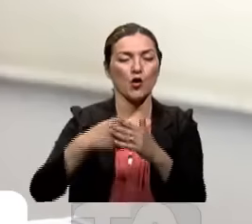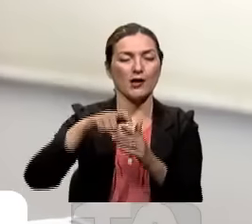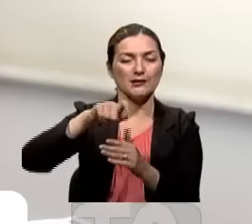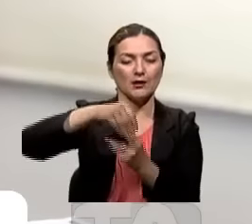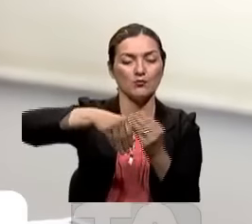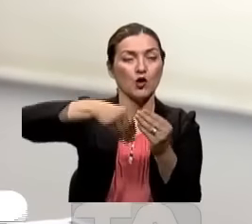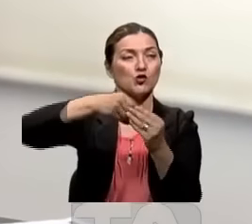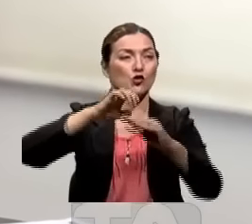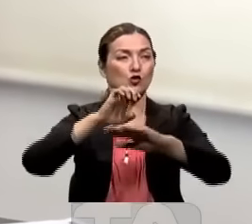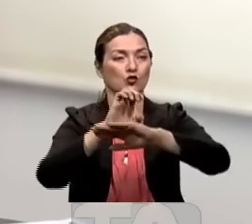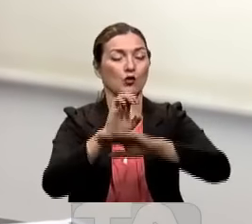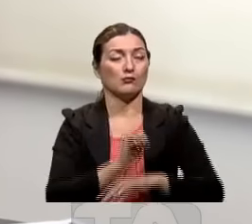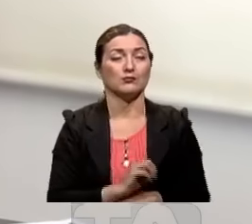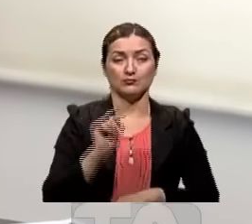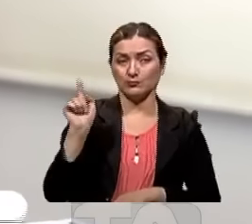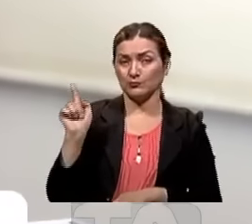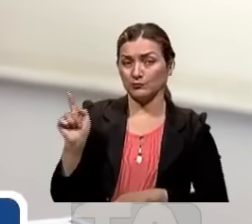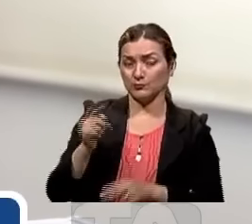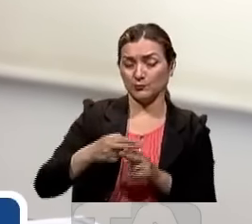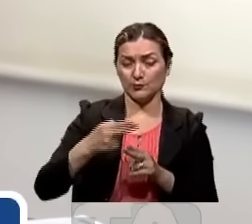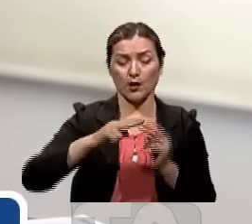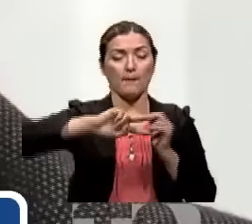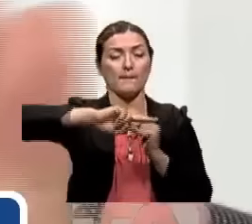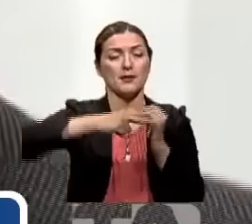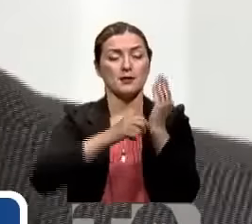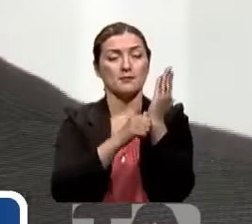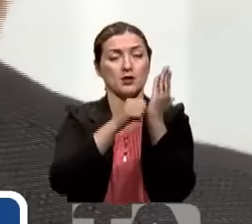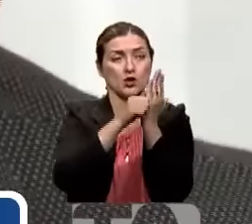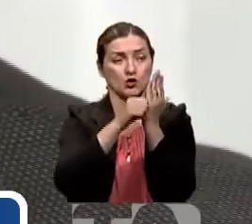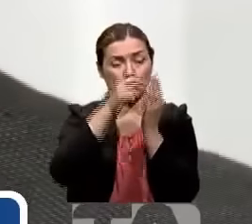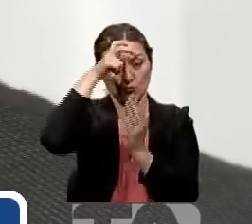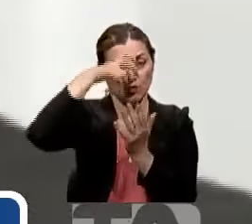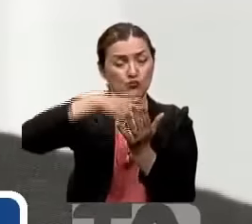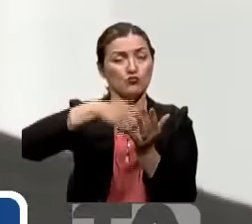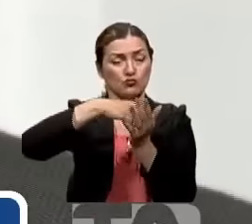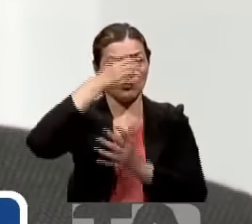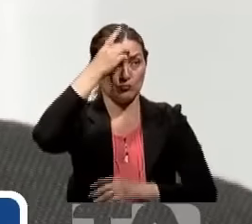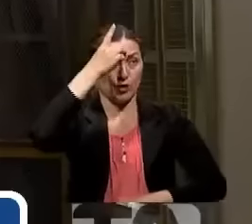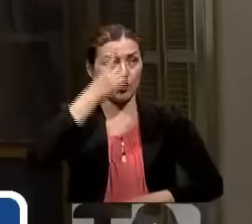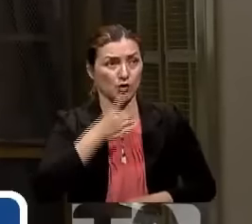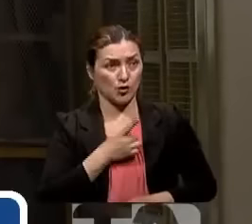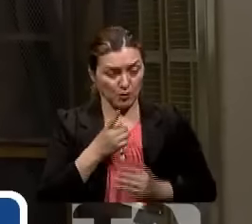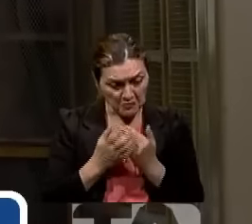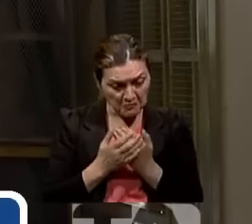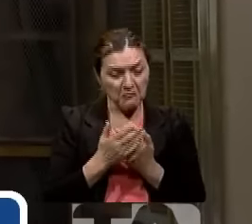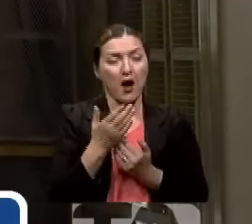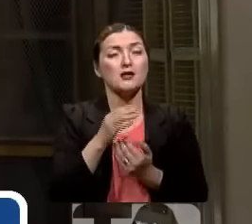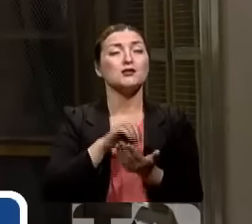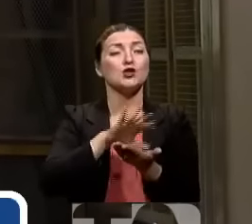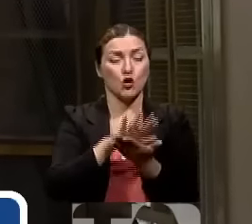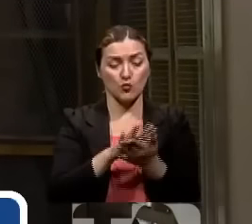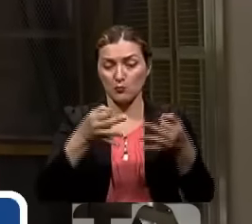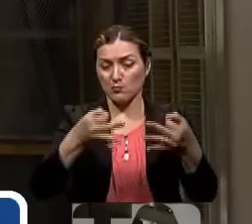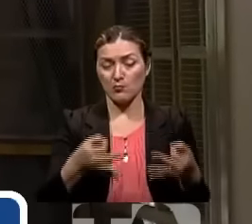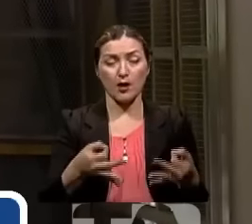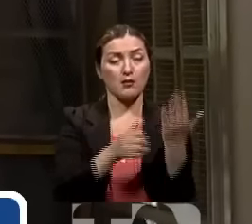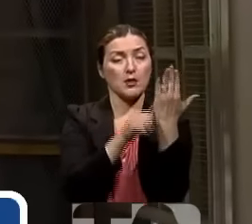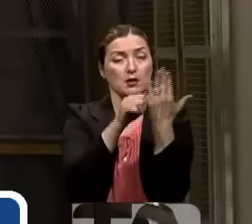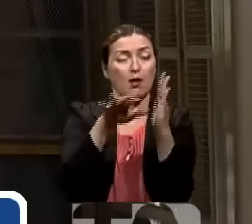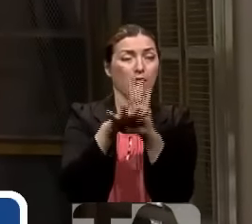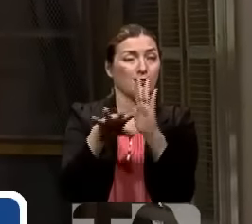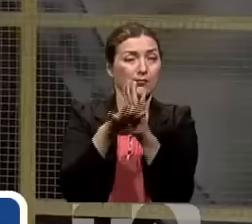país. A decir de Fernando Benalcázar, ex viceministro de Minas, la decisión del presidente es fácil de ejecutar, pues es suficiente con que la ministra